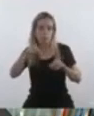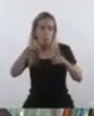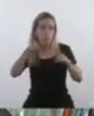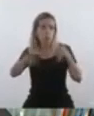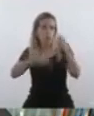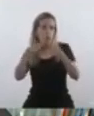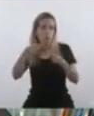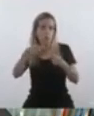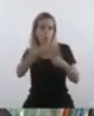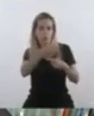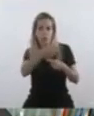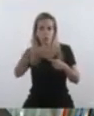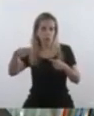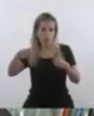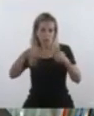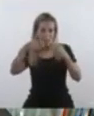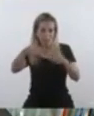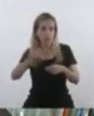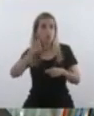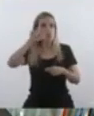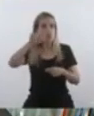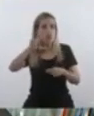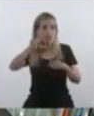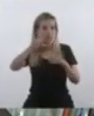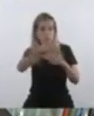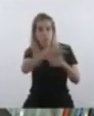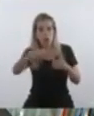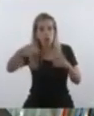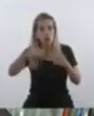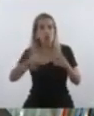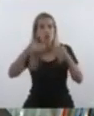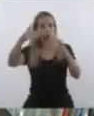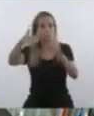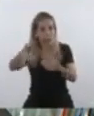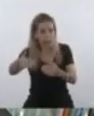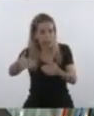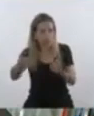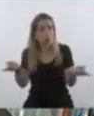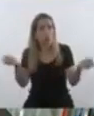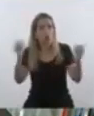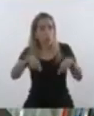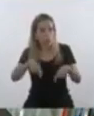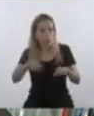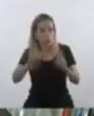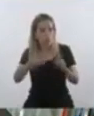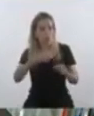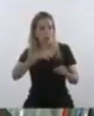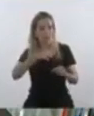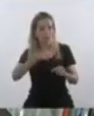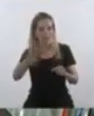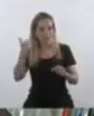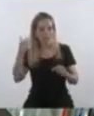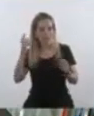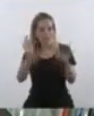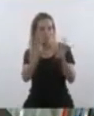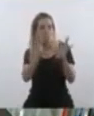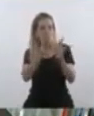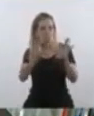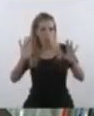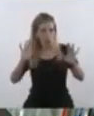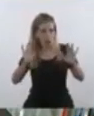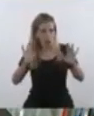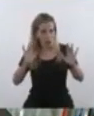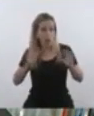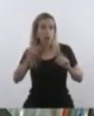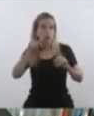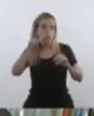y a partir del día lunes van a adquirir su modalidad virtual. Es decir, durante 2 semanas